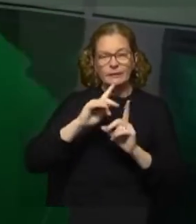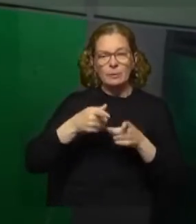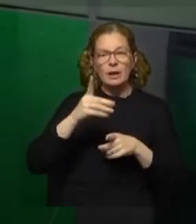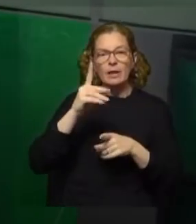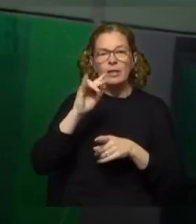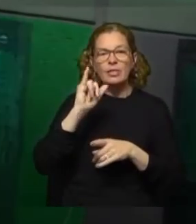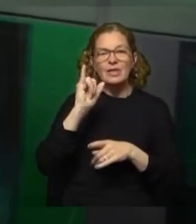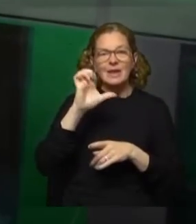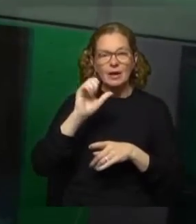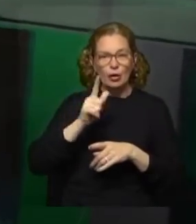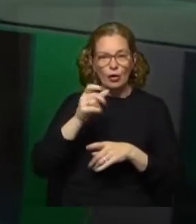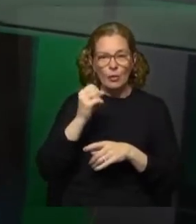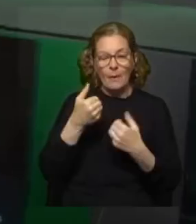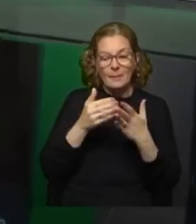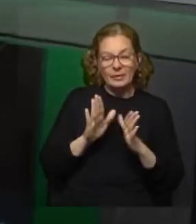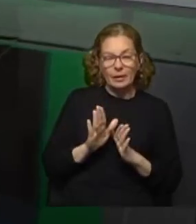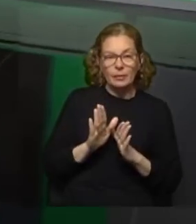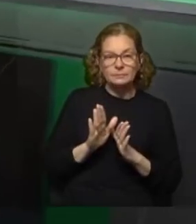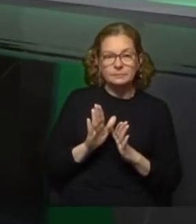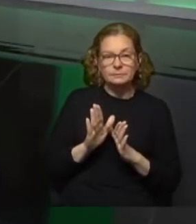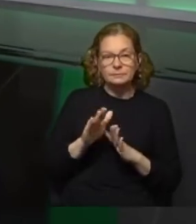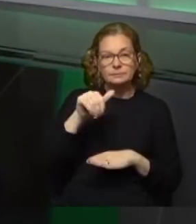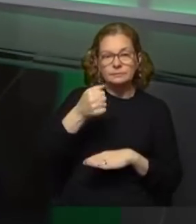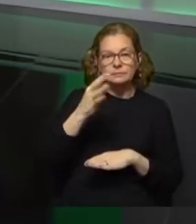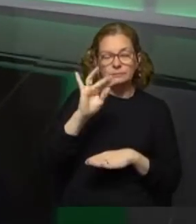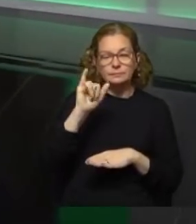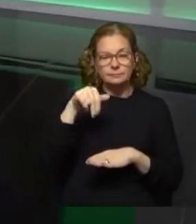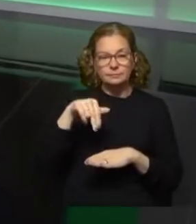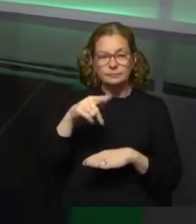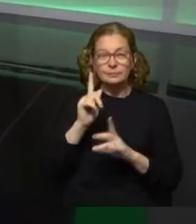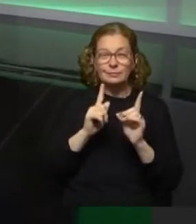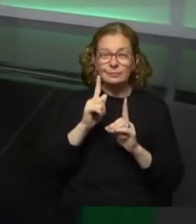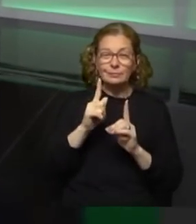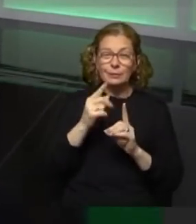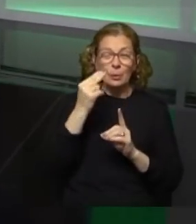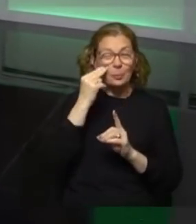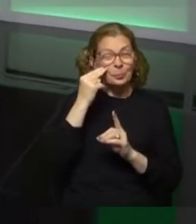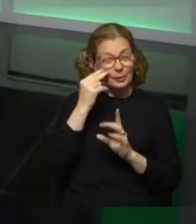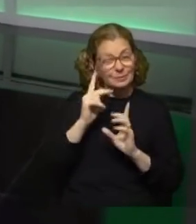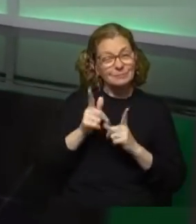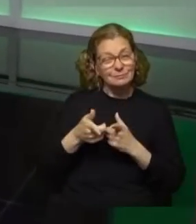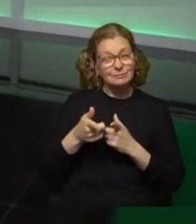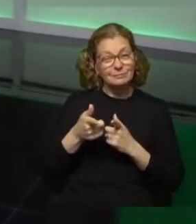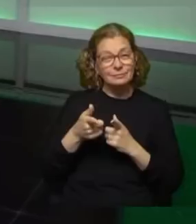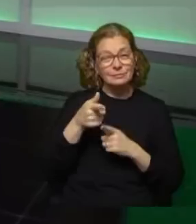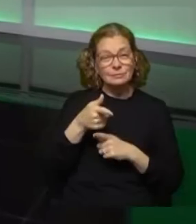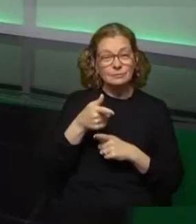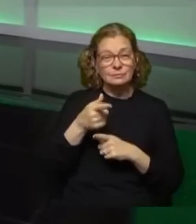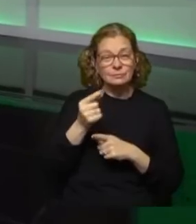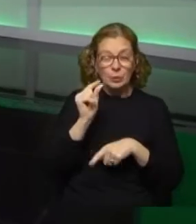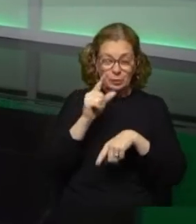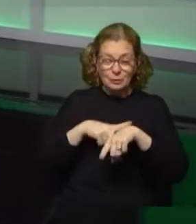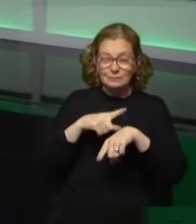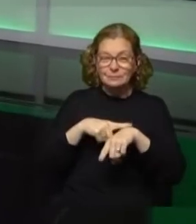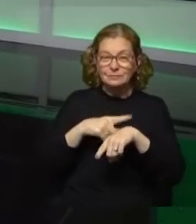Martini y vamos a comenzar con Martín Duarte con una noticia bastante Trágica que sucedió hace un